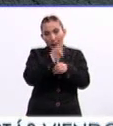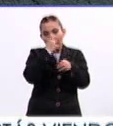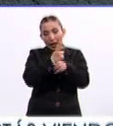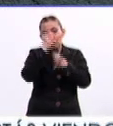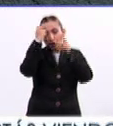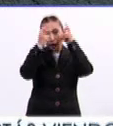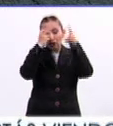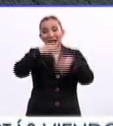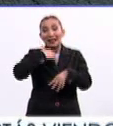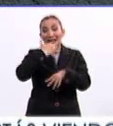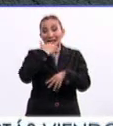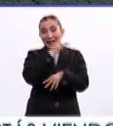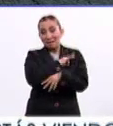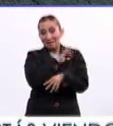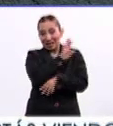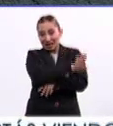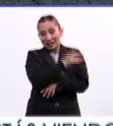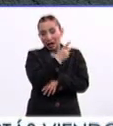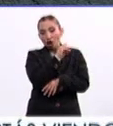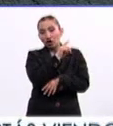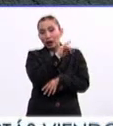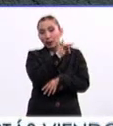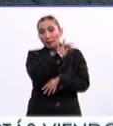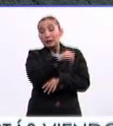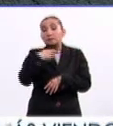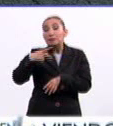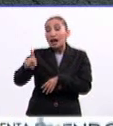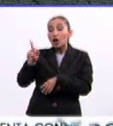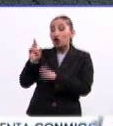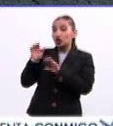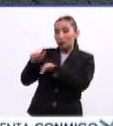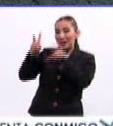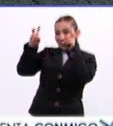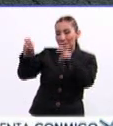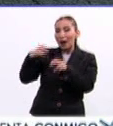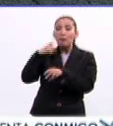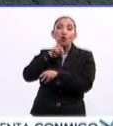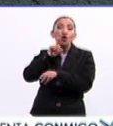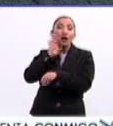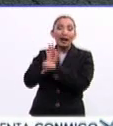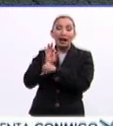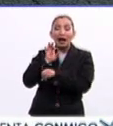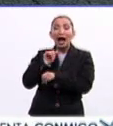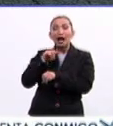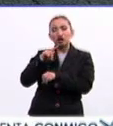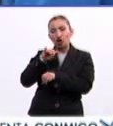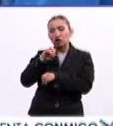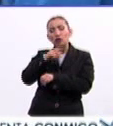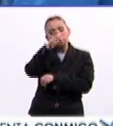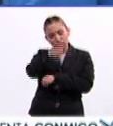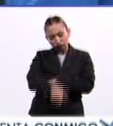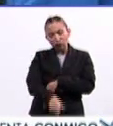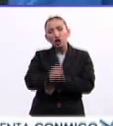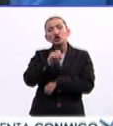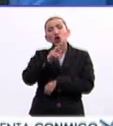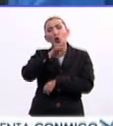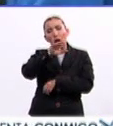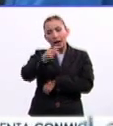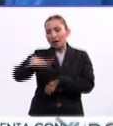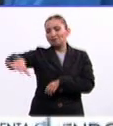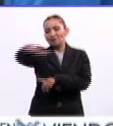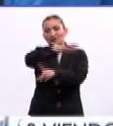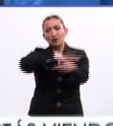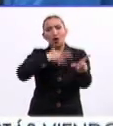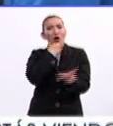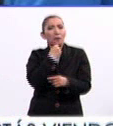Fe. Pero en lo que concierne al feminismo, Antonio Latorre sí nos dijo, no, o sea, Sor Juana sí vivía en un mundo de hombres, vivía en un mundo